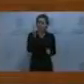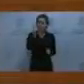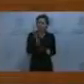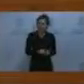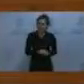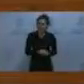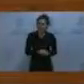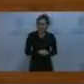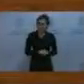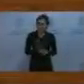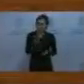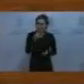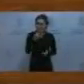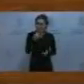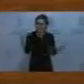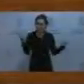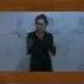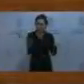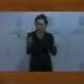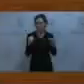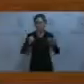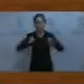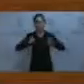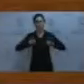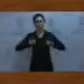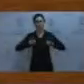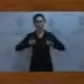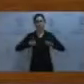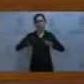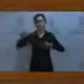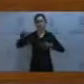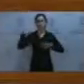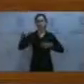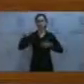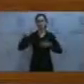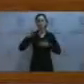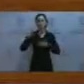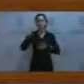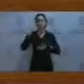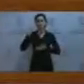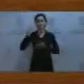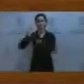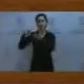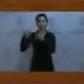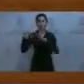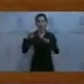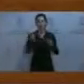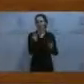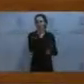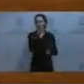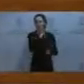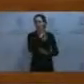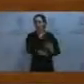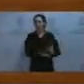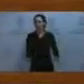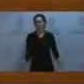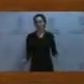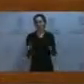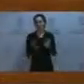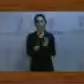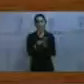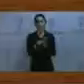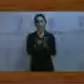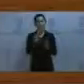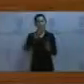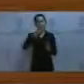ley, la que traen ahora por urgencia, lo empezaron en la legislatura anterior y no lo acabaron, solo que incluyeron ahora 2 disposiciones adicionales de Sogepsa